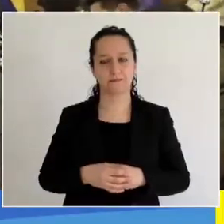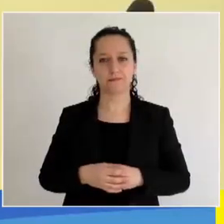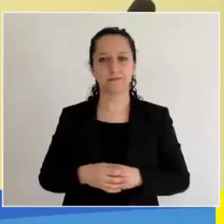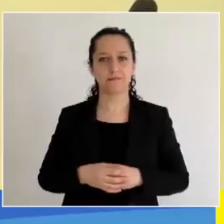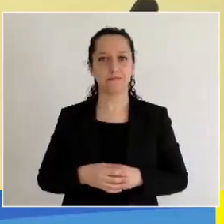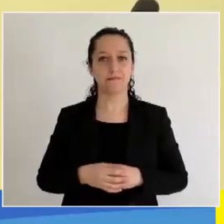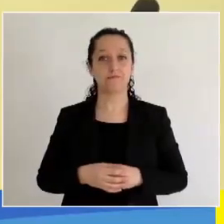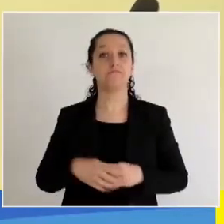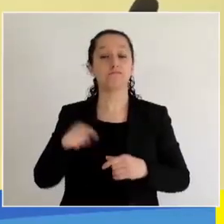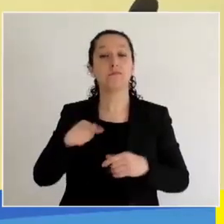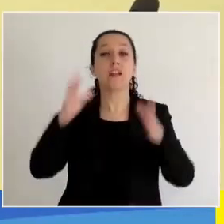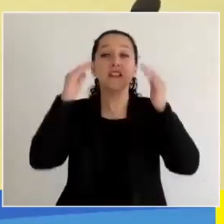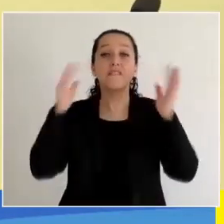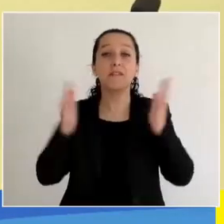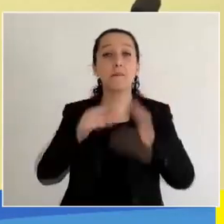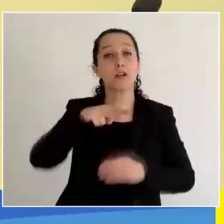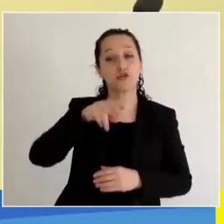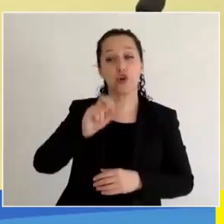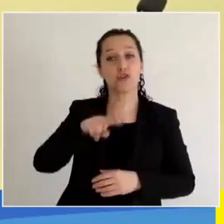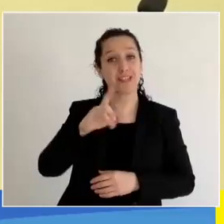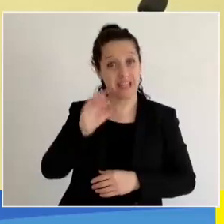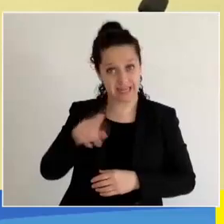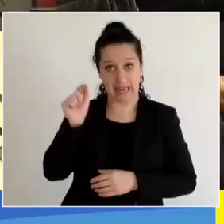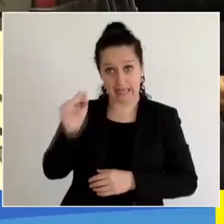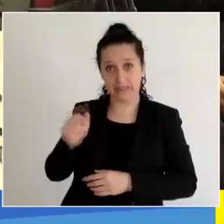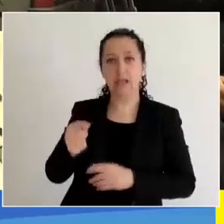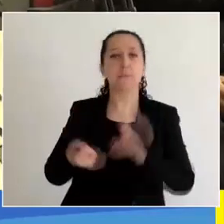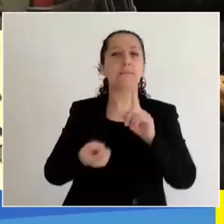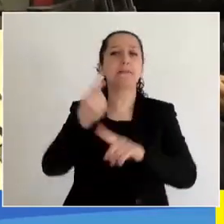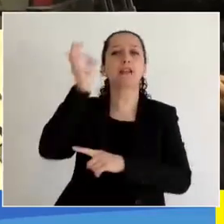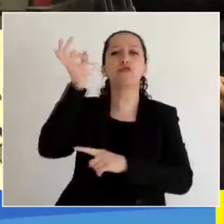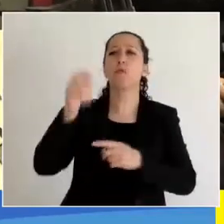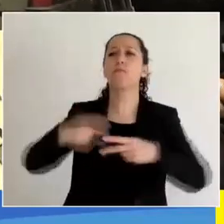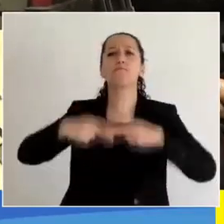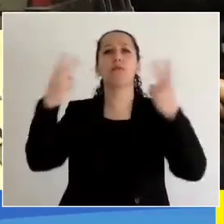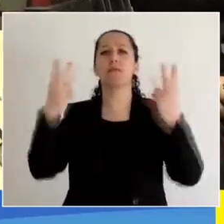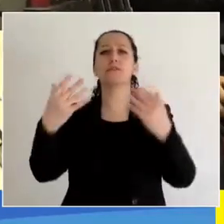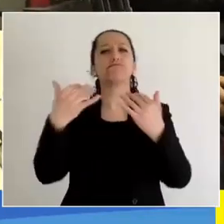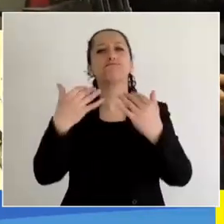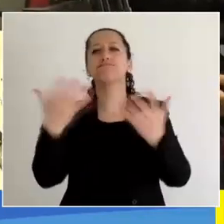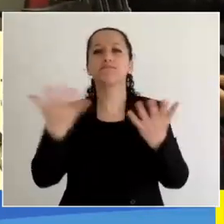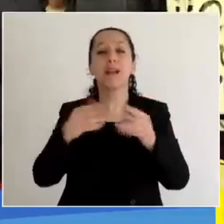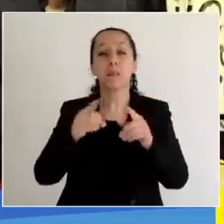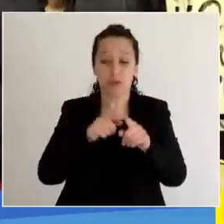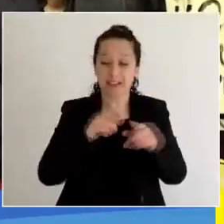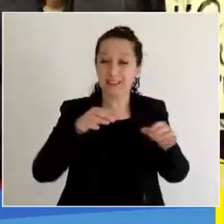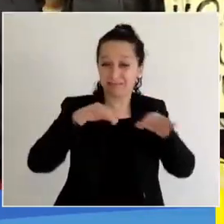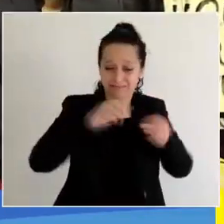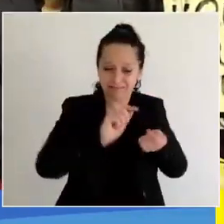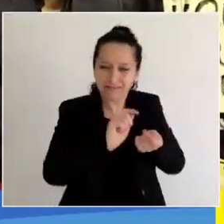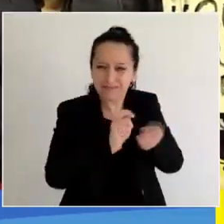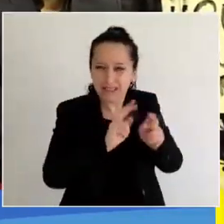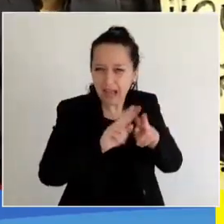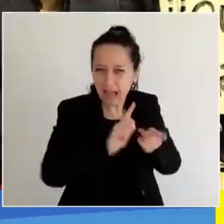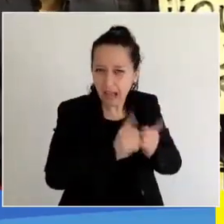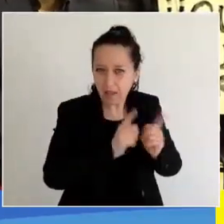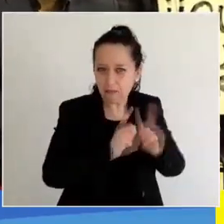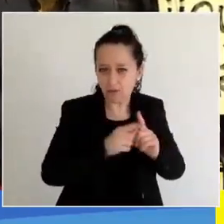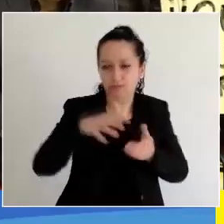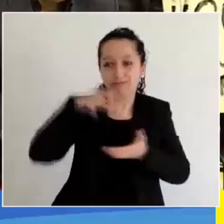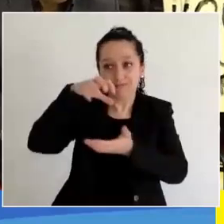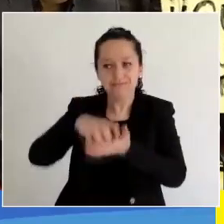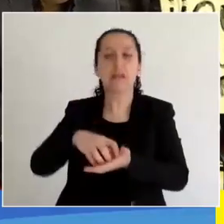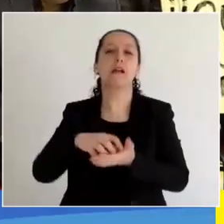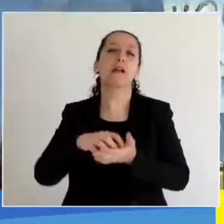Dependencias del CEFAM Villanonguén, se realizó la primera audiencia pública en el marco de la enmienda del humedal Pichimapu, proceso que